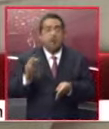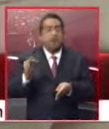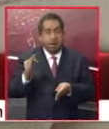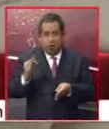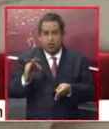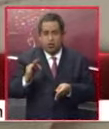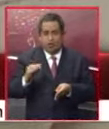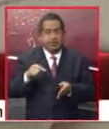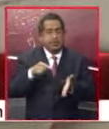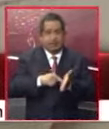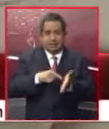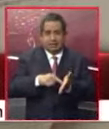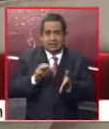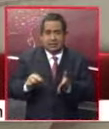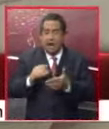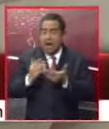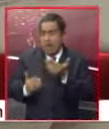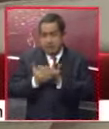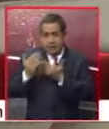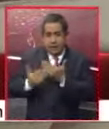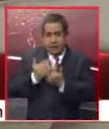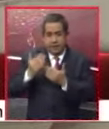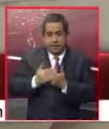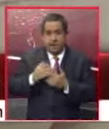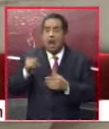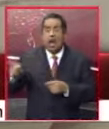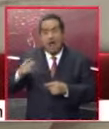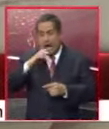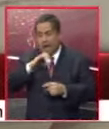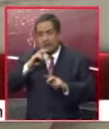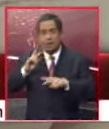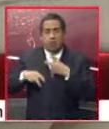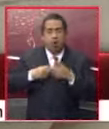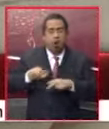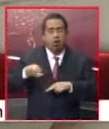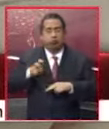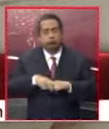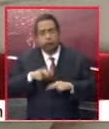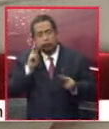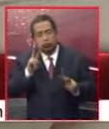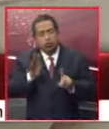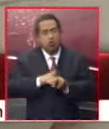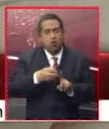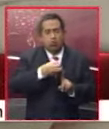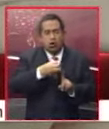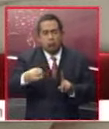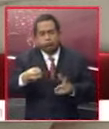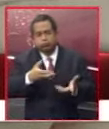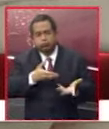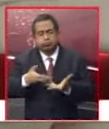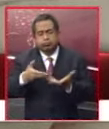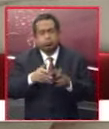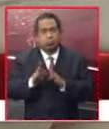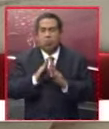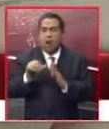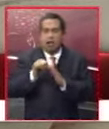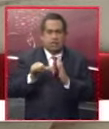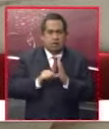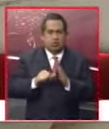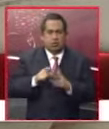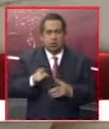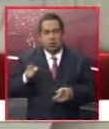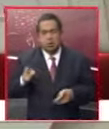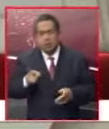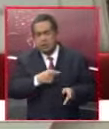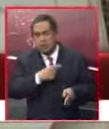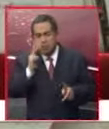febrero, por la mañana, y a la cual asiste él para ver el desarrollo de este artículo y hasta su